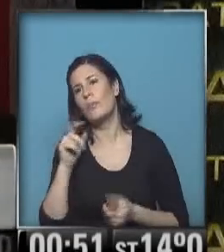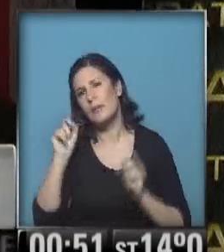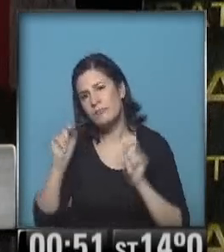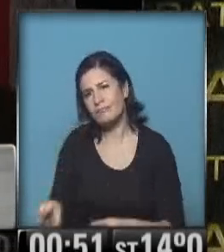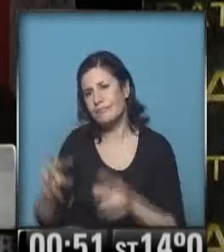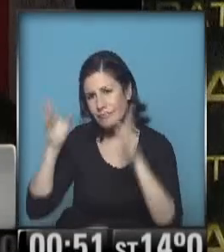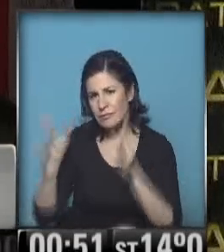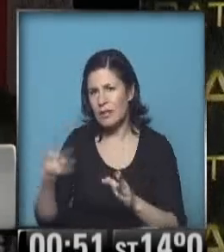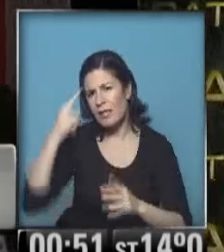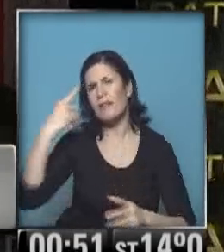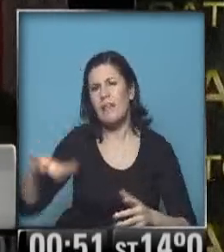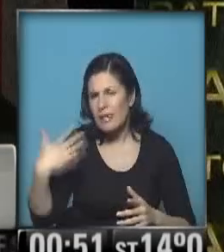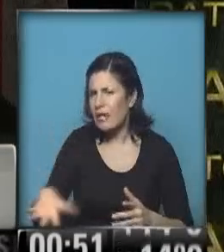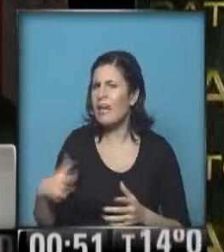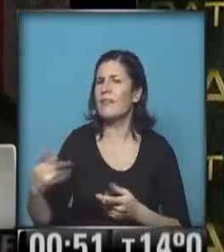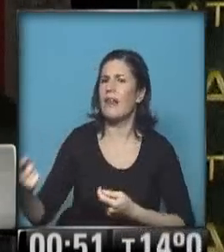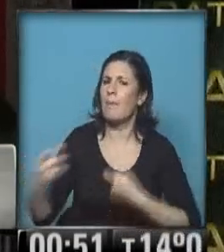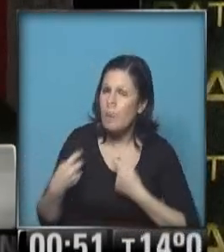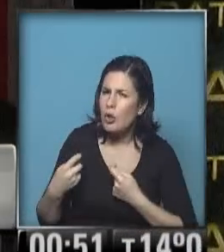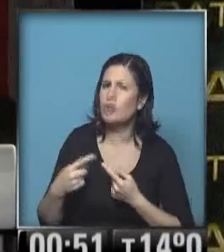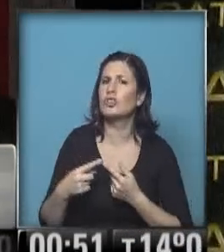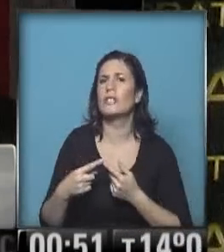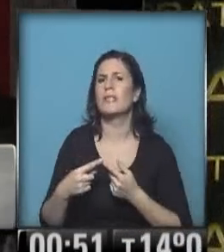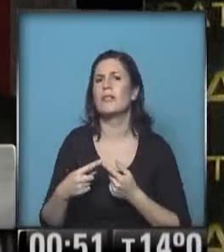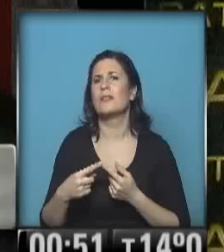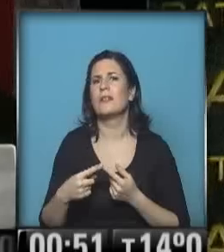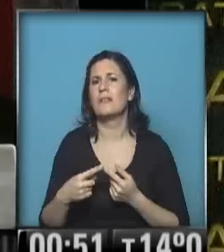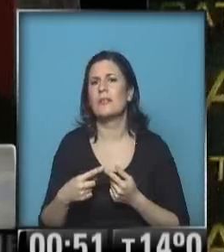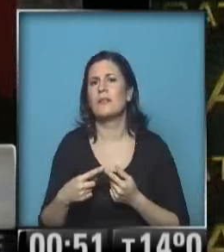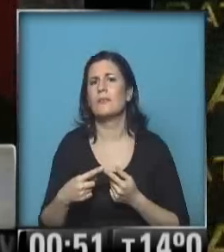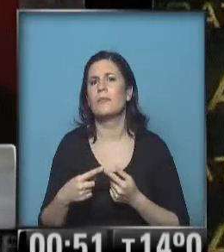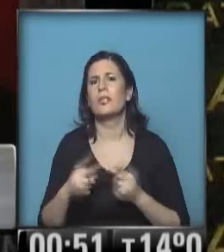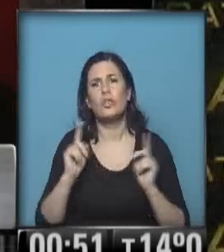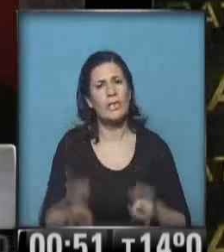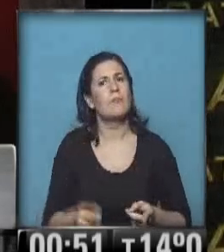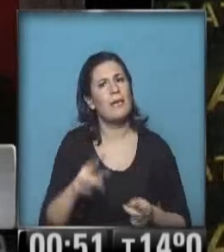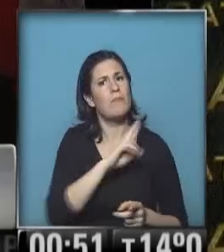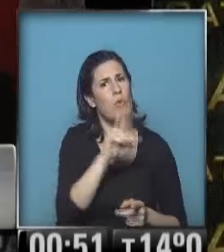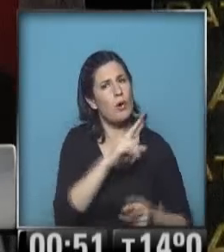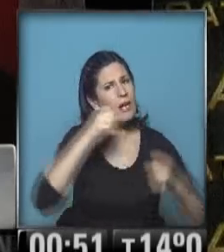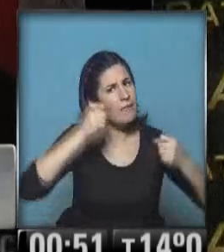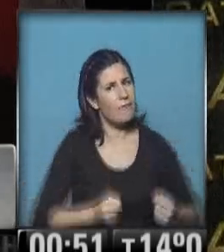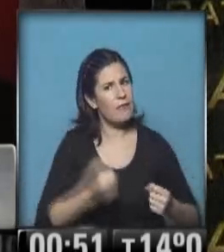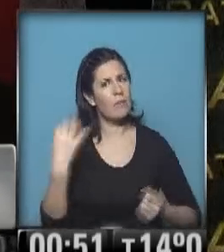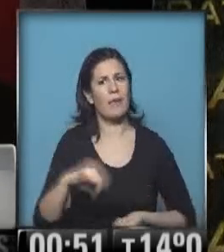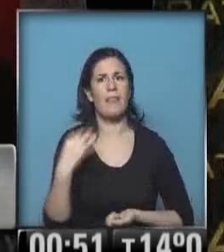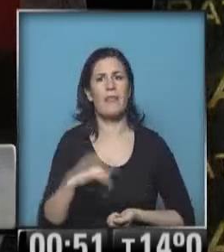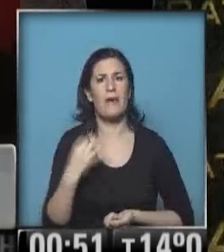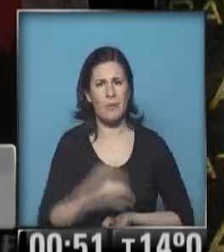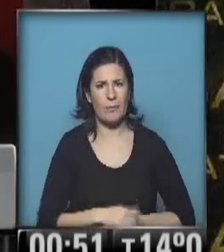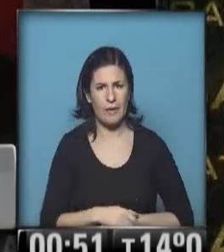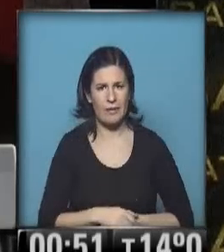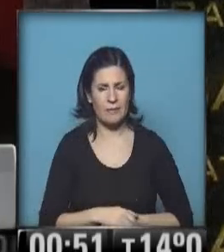son inteligentes, nos sostienen, pero también debemos afianzarnos como mujeres, que es